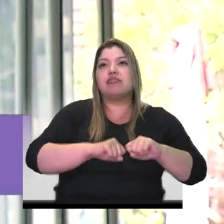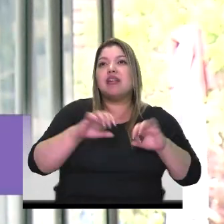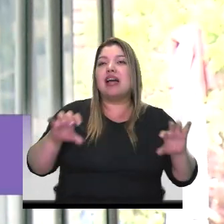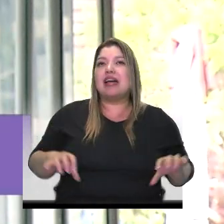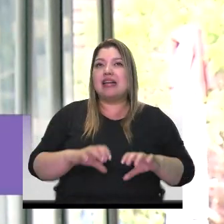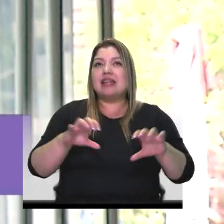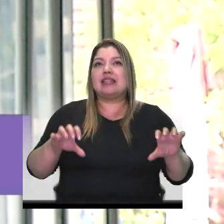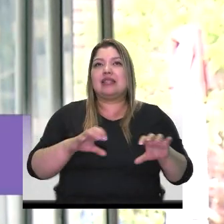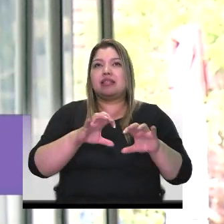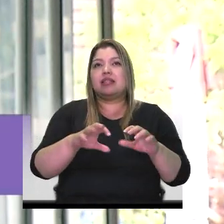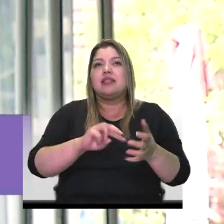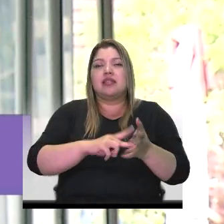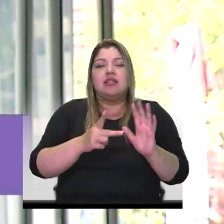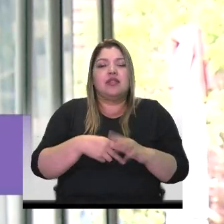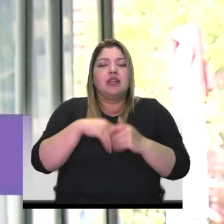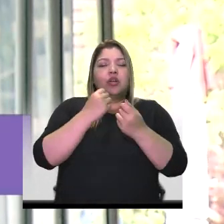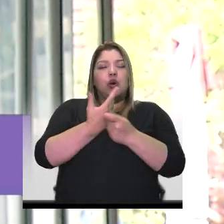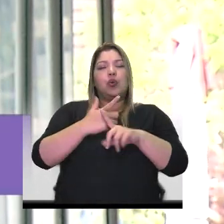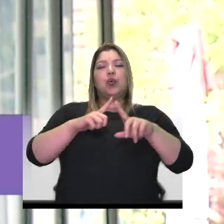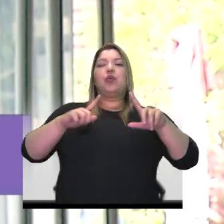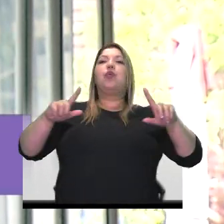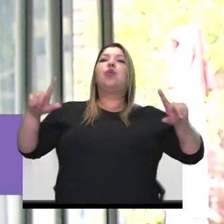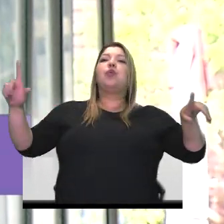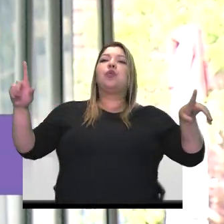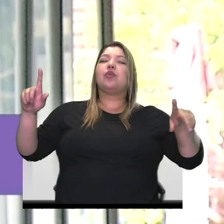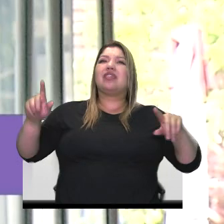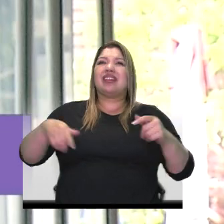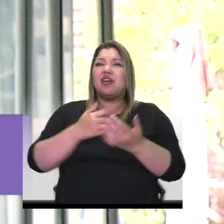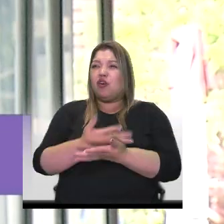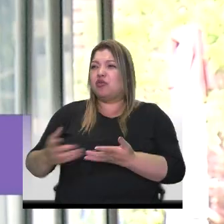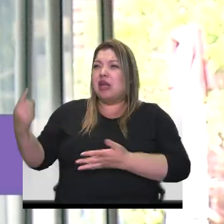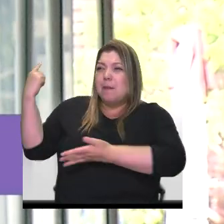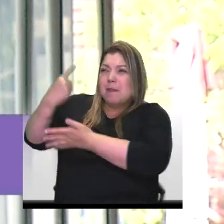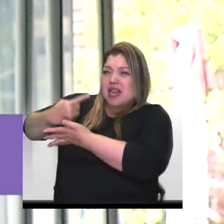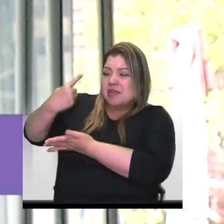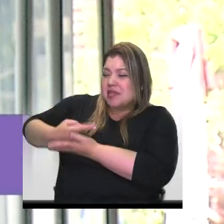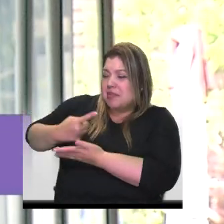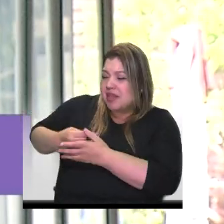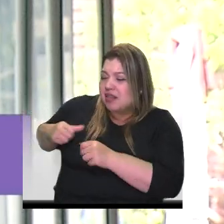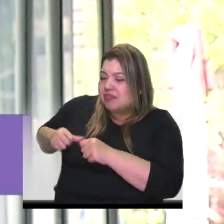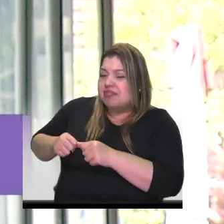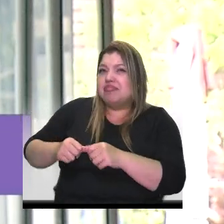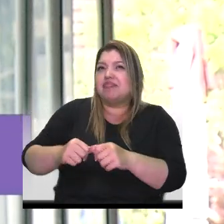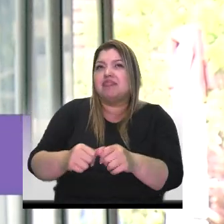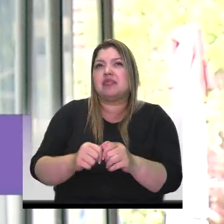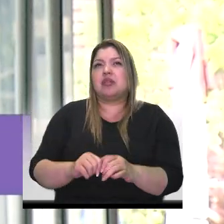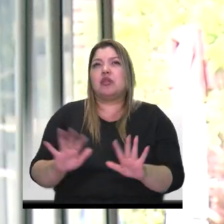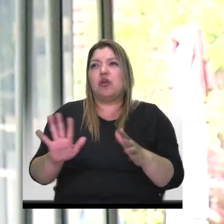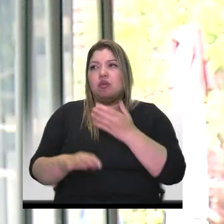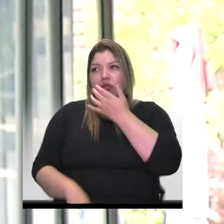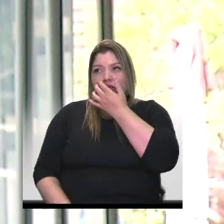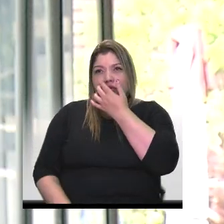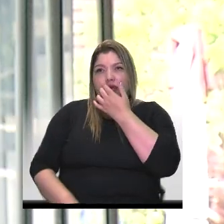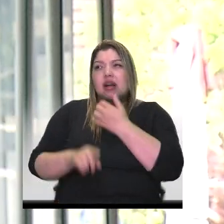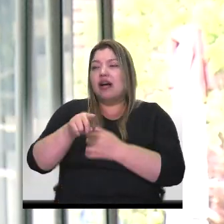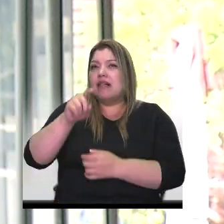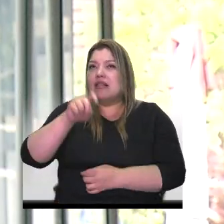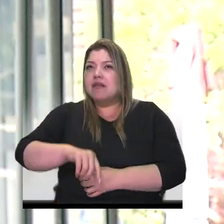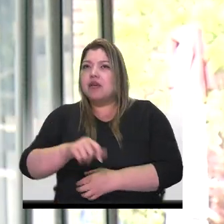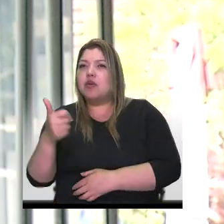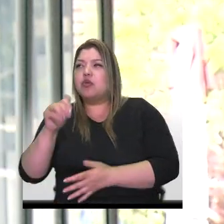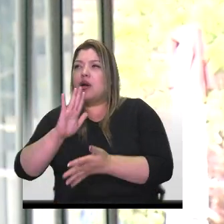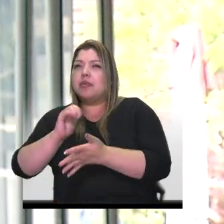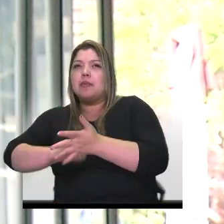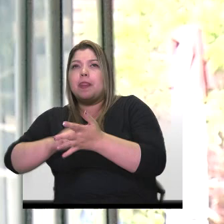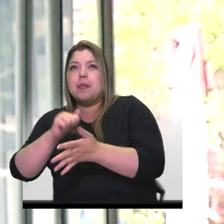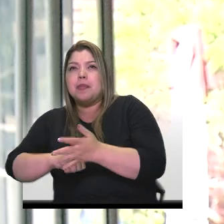pues, liberarse de lo preestablecido. Total. O sea, aquí no hay que hacer el próximo Inditex, aquí hay que hacer la